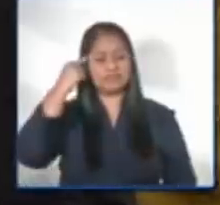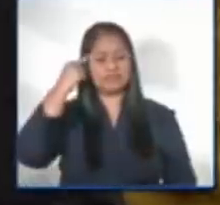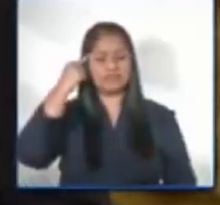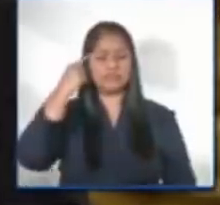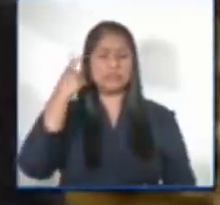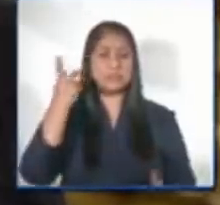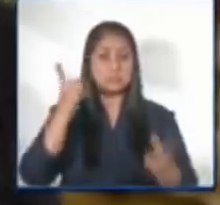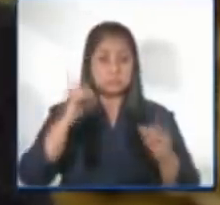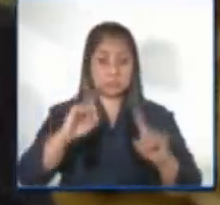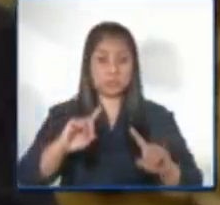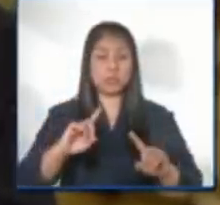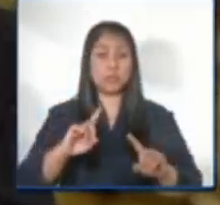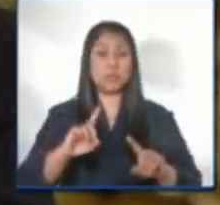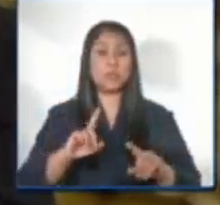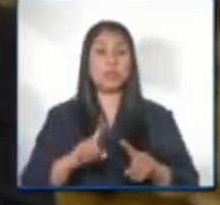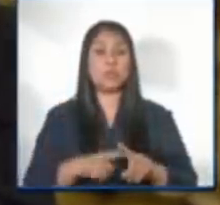pero cuando